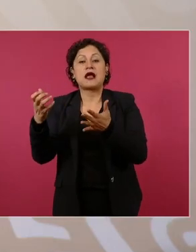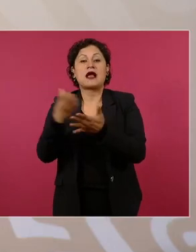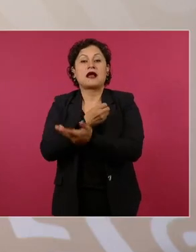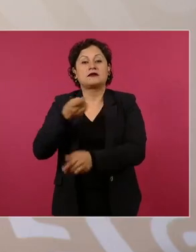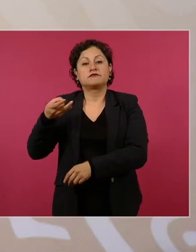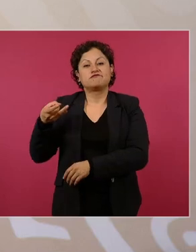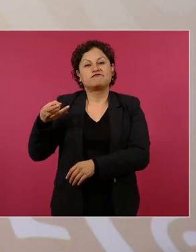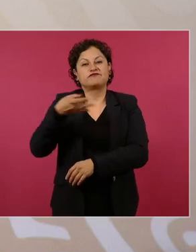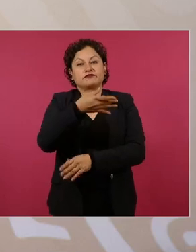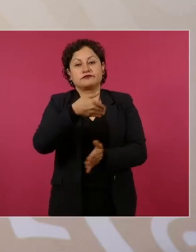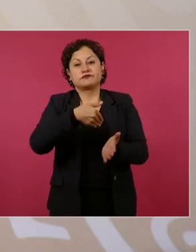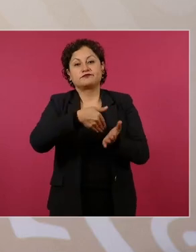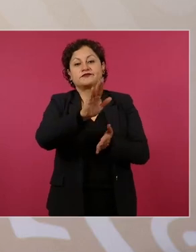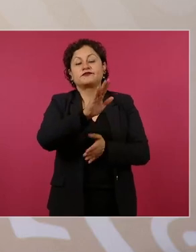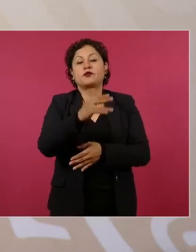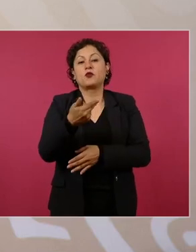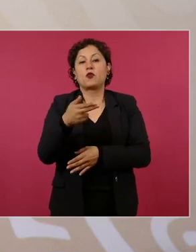Huerta,